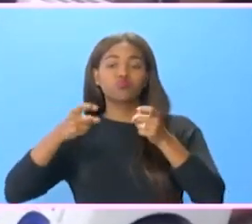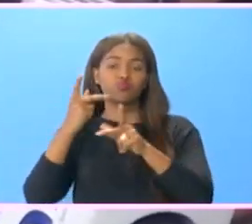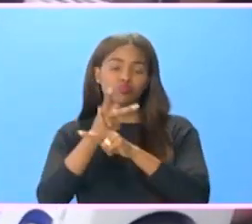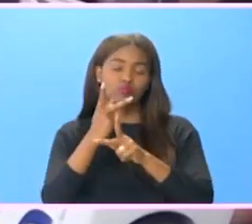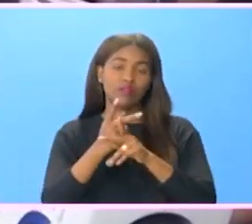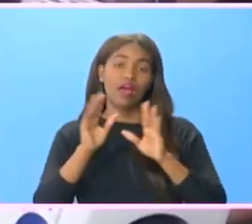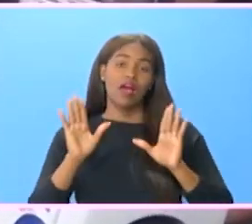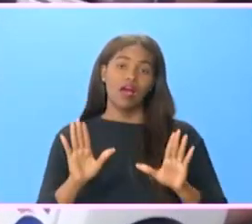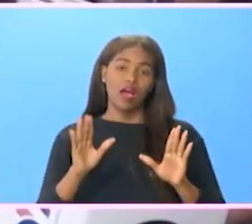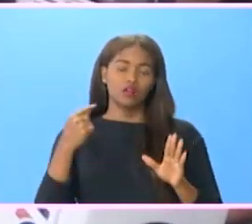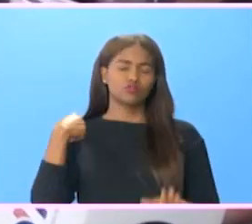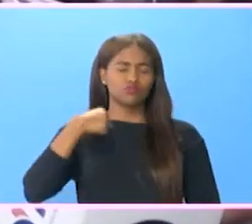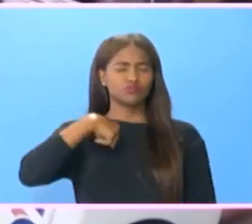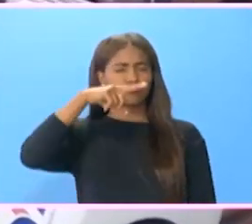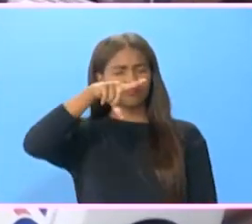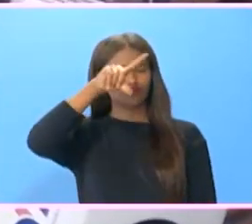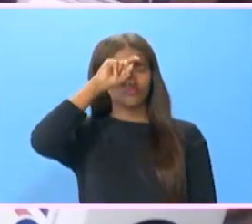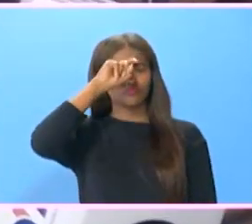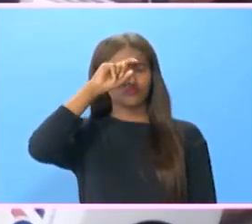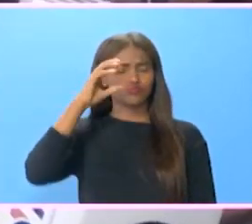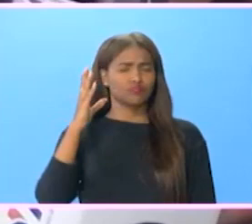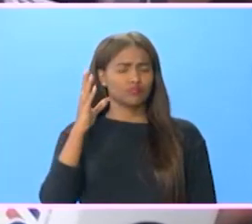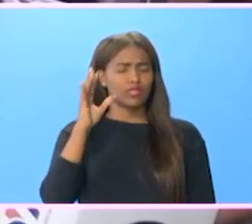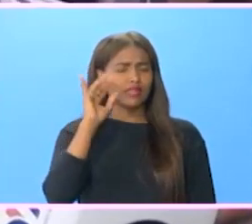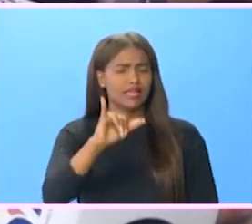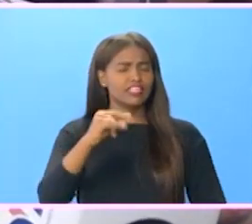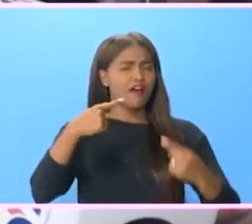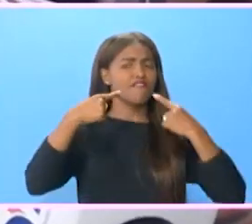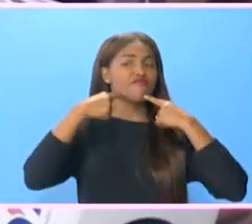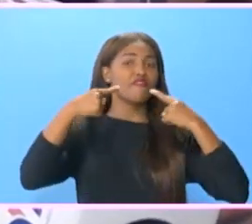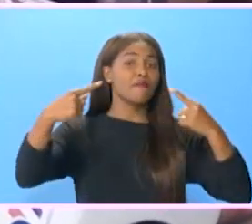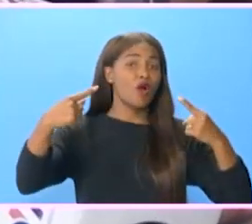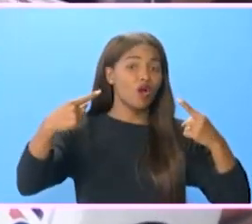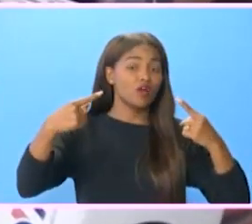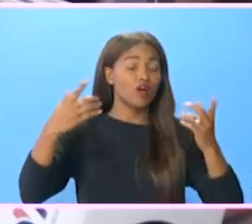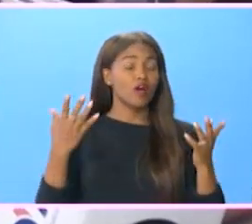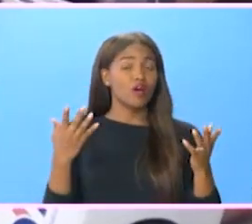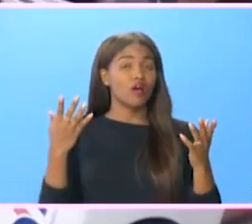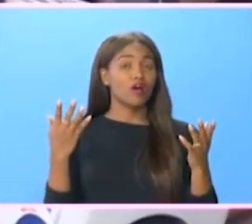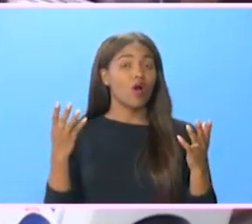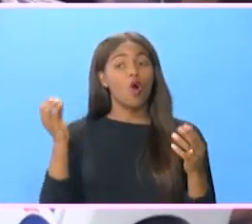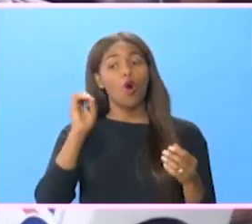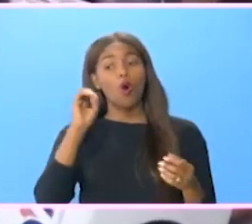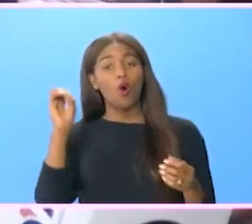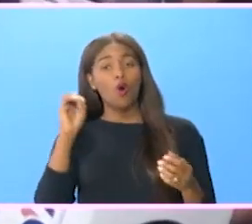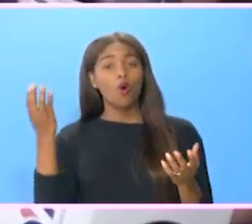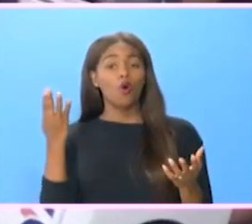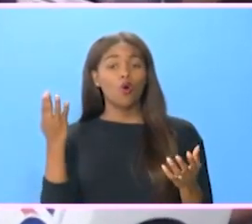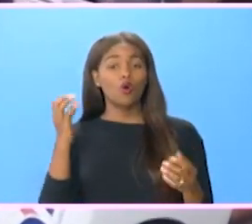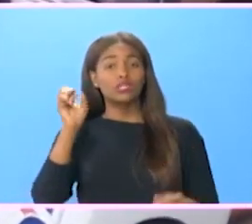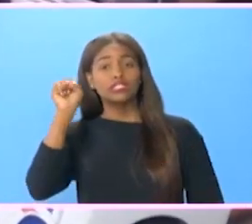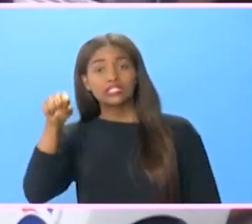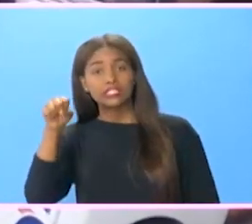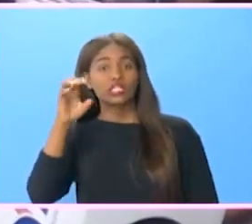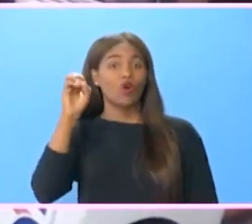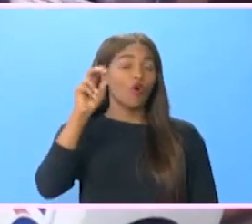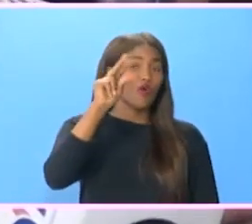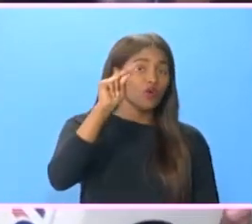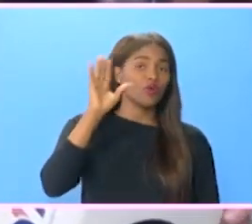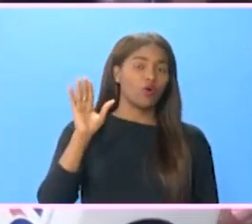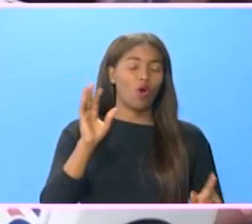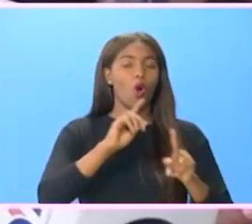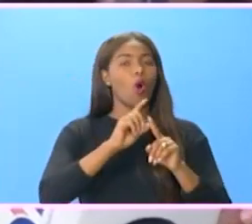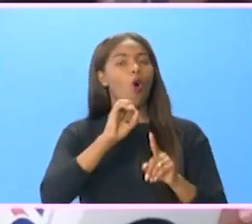Ahora bien, nos preguntamos, ¿es popularidad, es populismo el sí o sí? ¿O